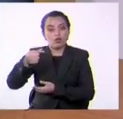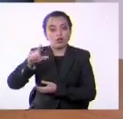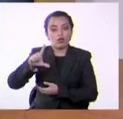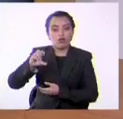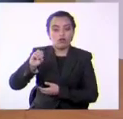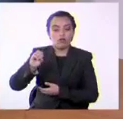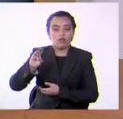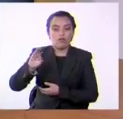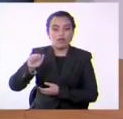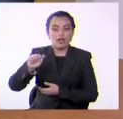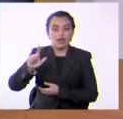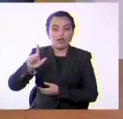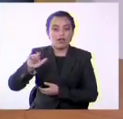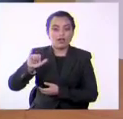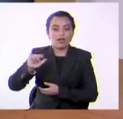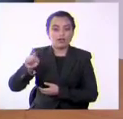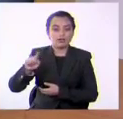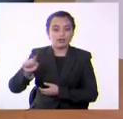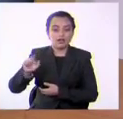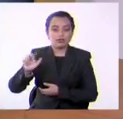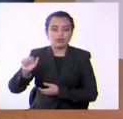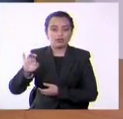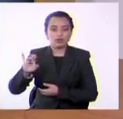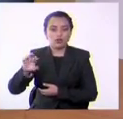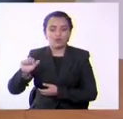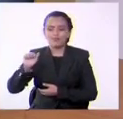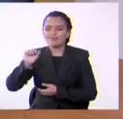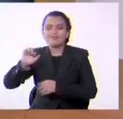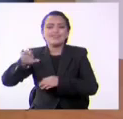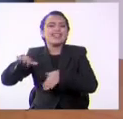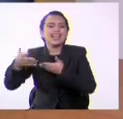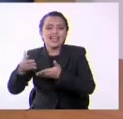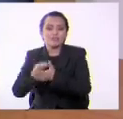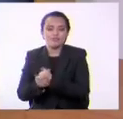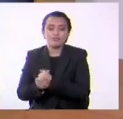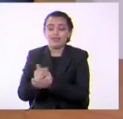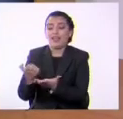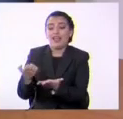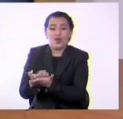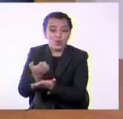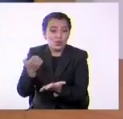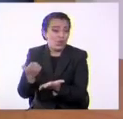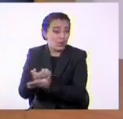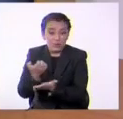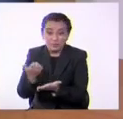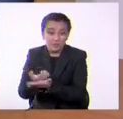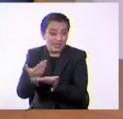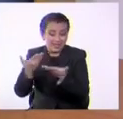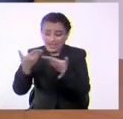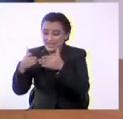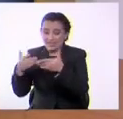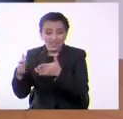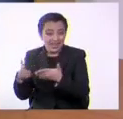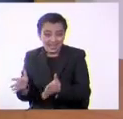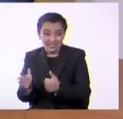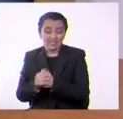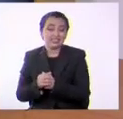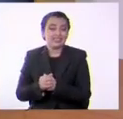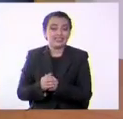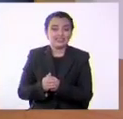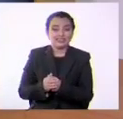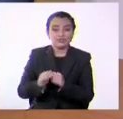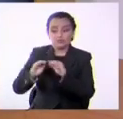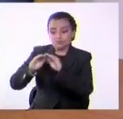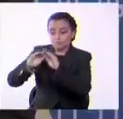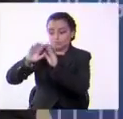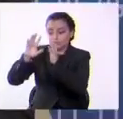las economías alrededor de todo el globo terráqueo, ¿sí? De hecho, pues, el término globalización